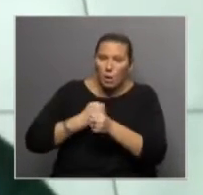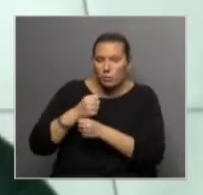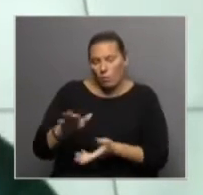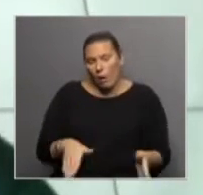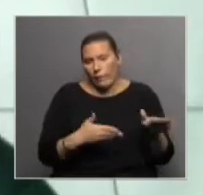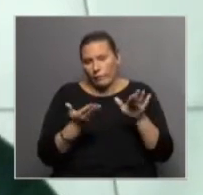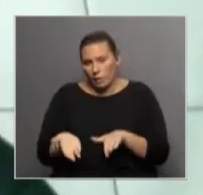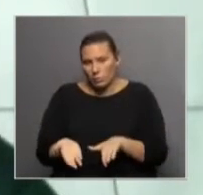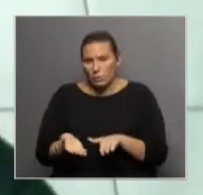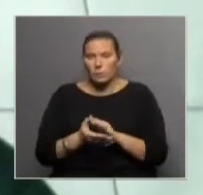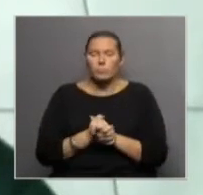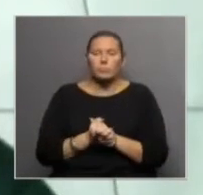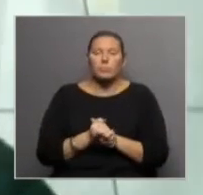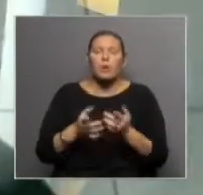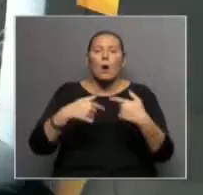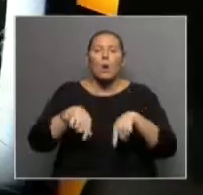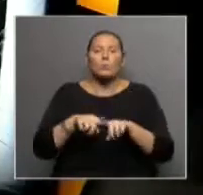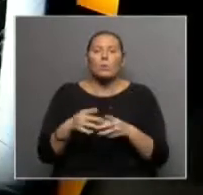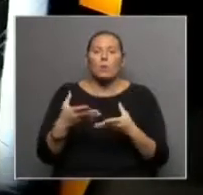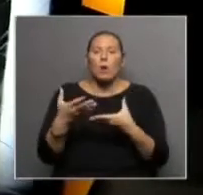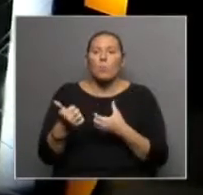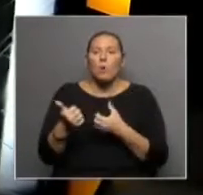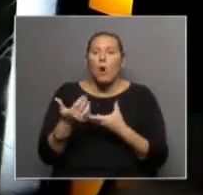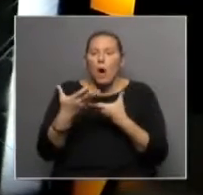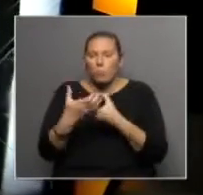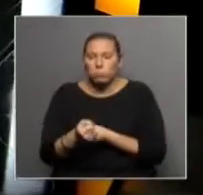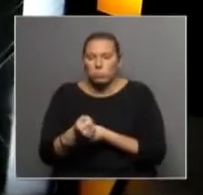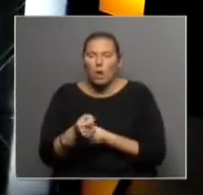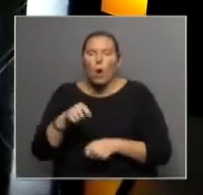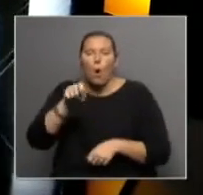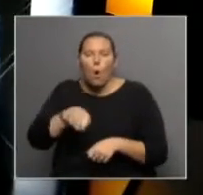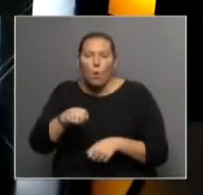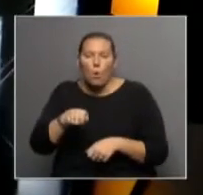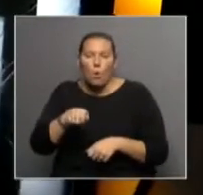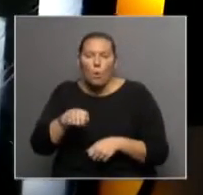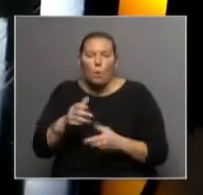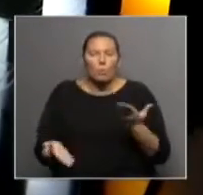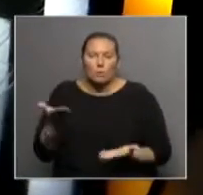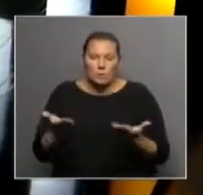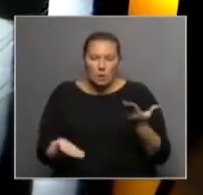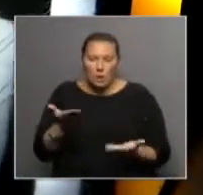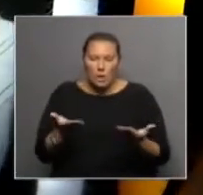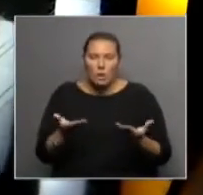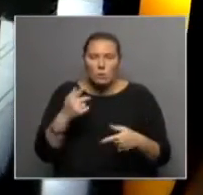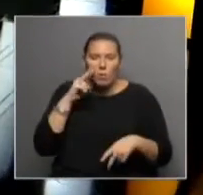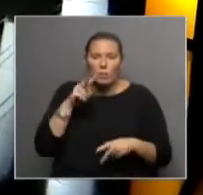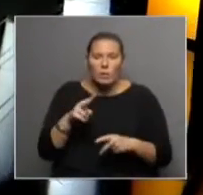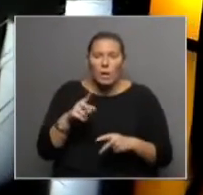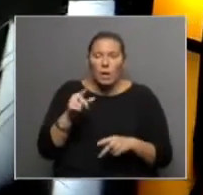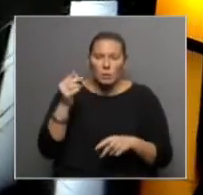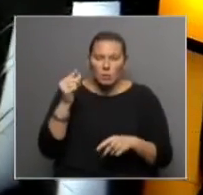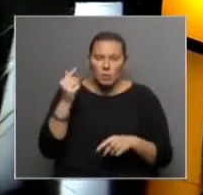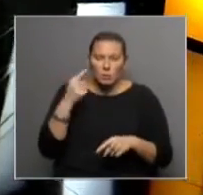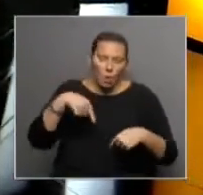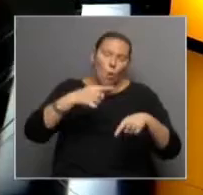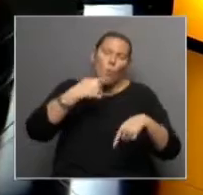hoy. Ustedes como auxiliares de la justicia, entre otras particularidades, tienen, por ejemplo, veíamos una campaña reciente. Digo